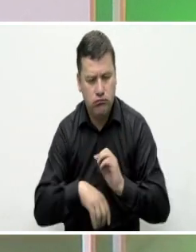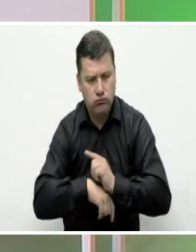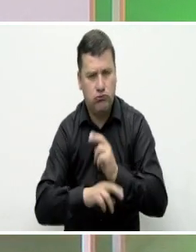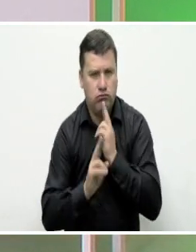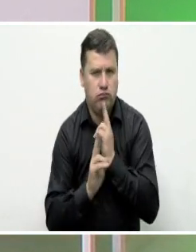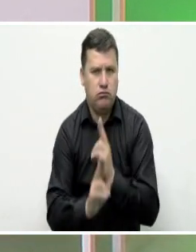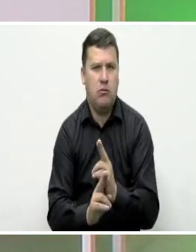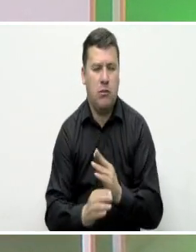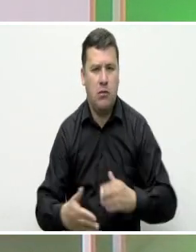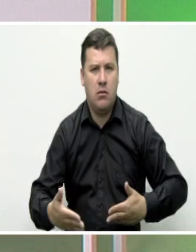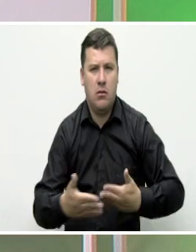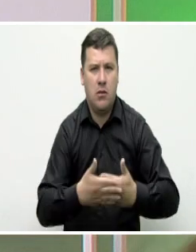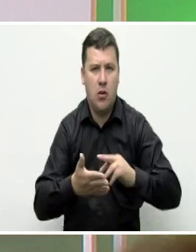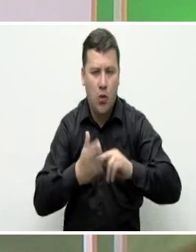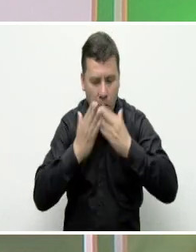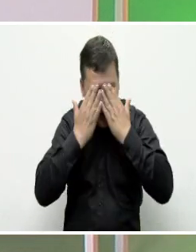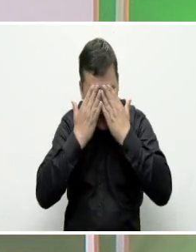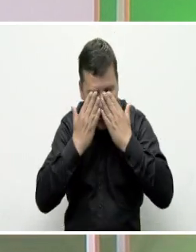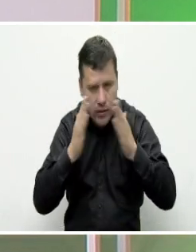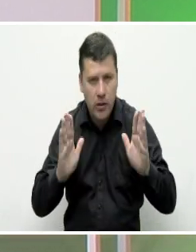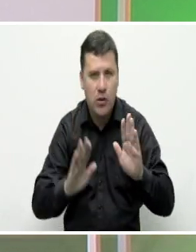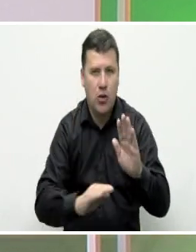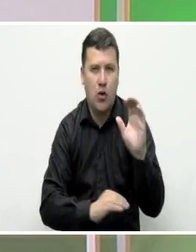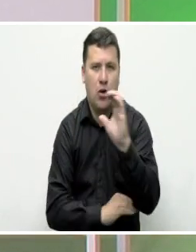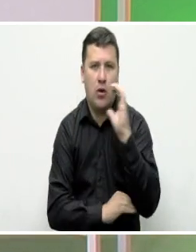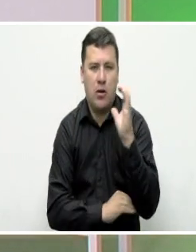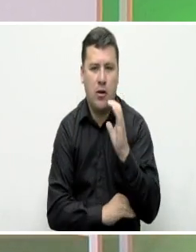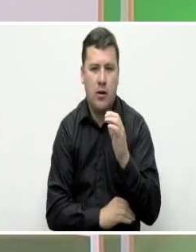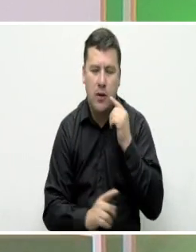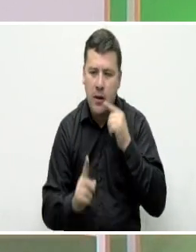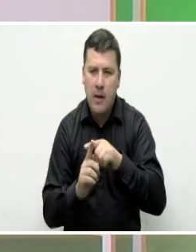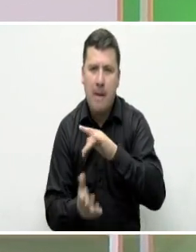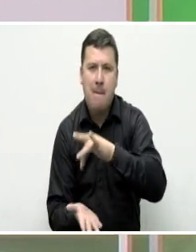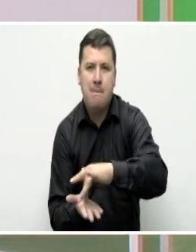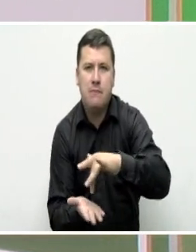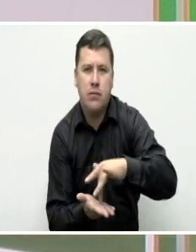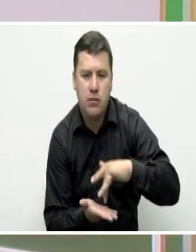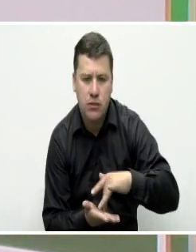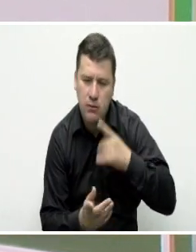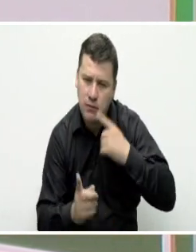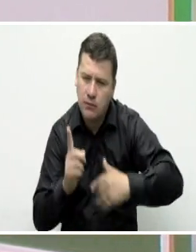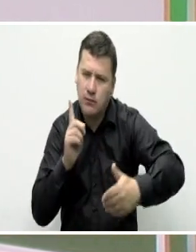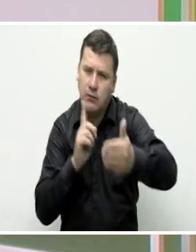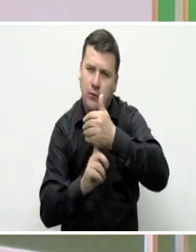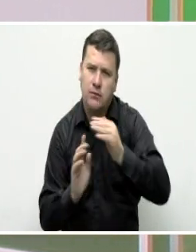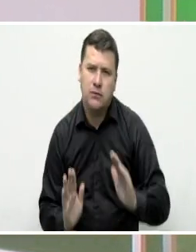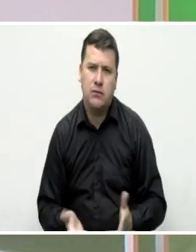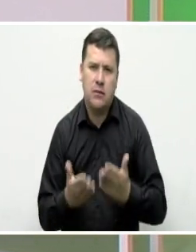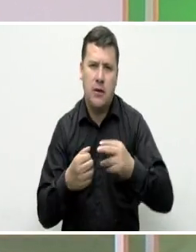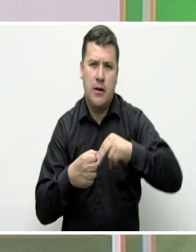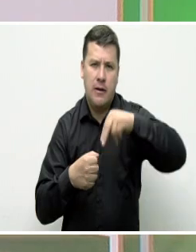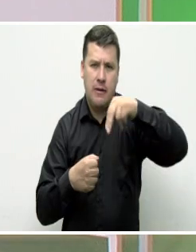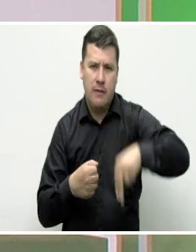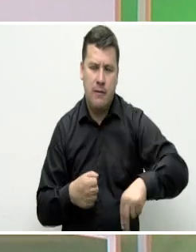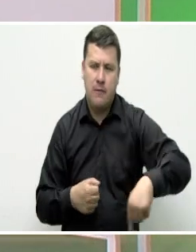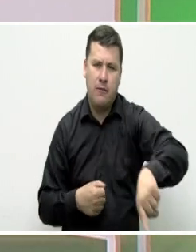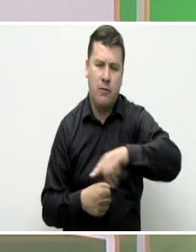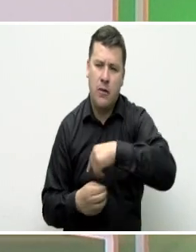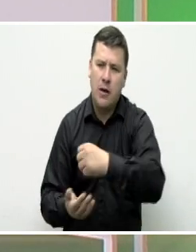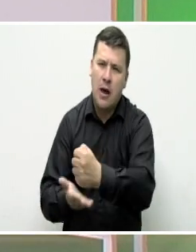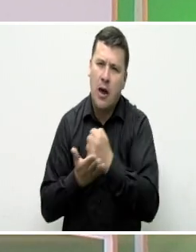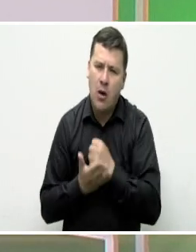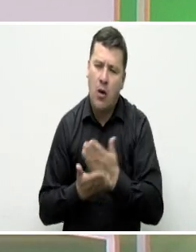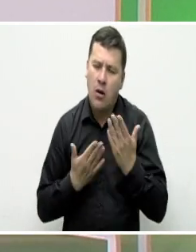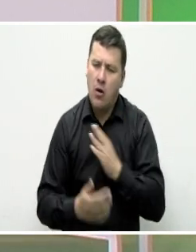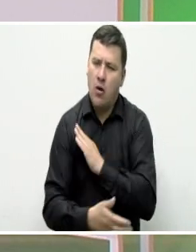eficaz la democracia en Colombia, la participación, lograr unos mejores ciudadanos que nos ayuden